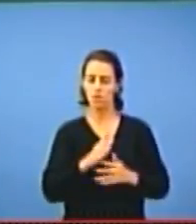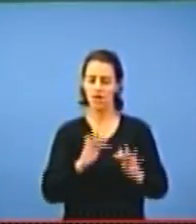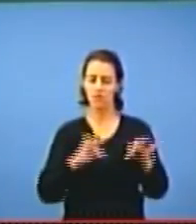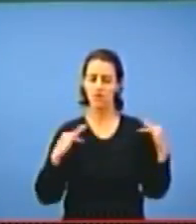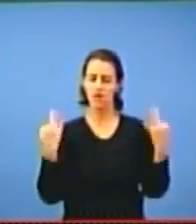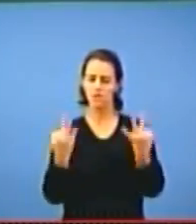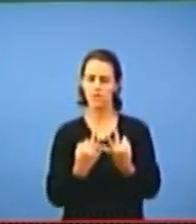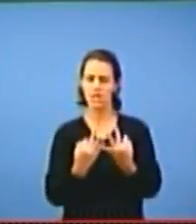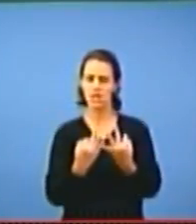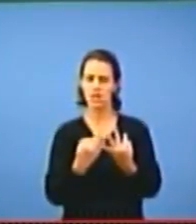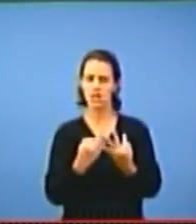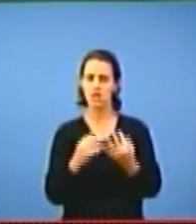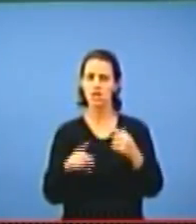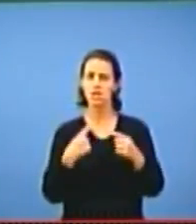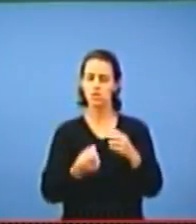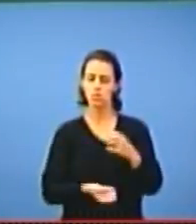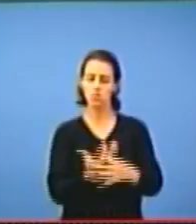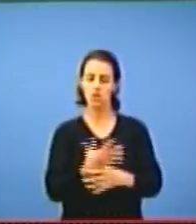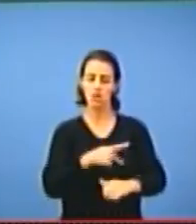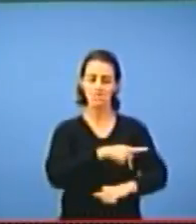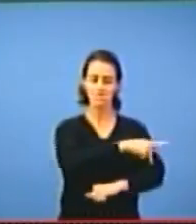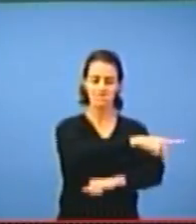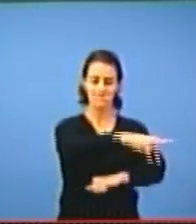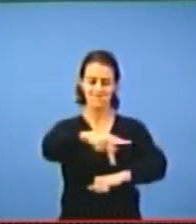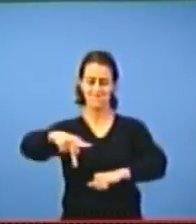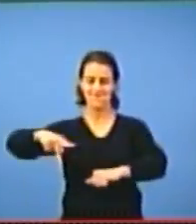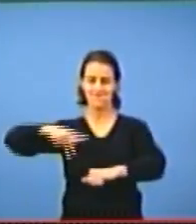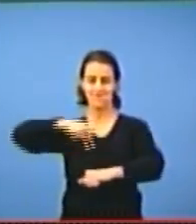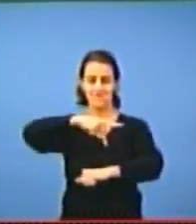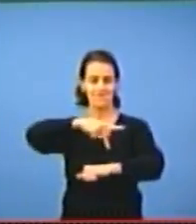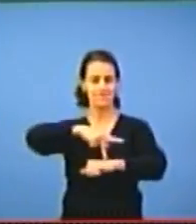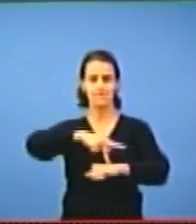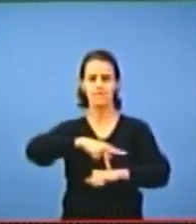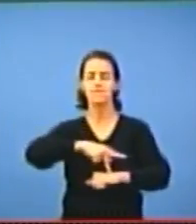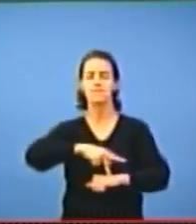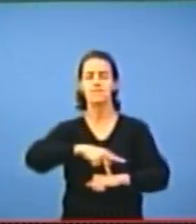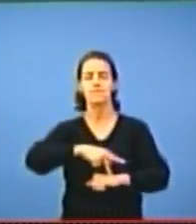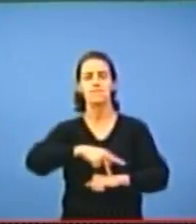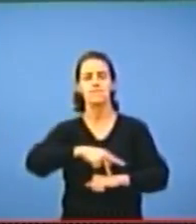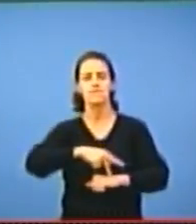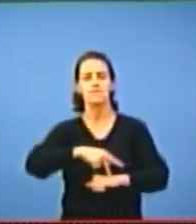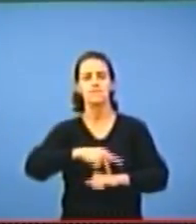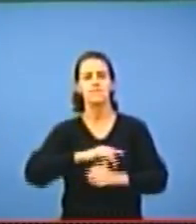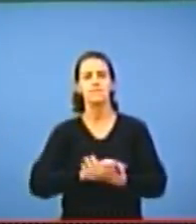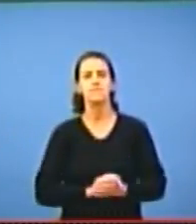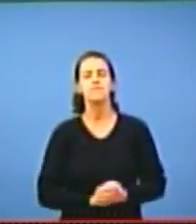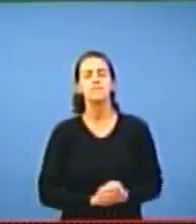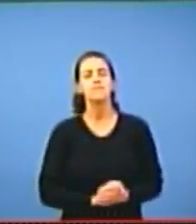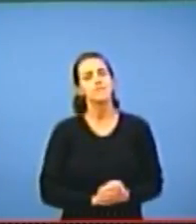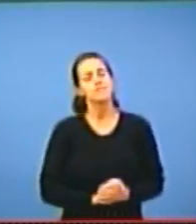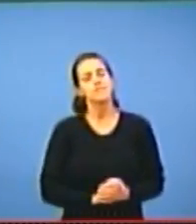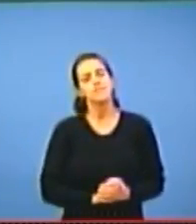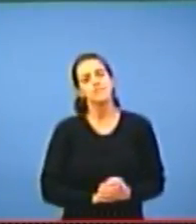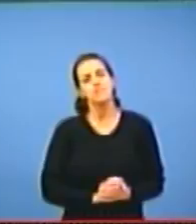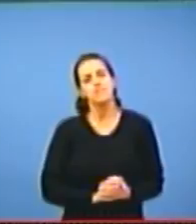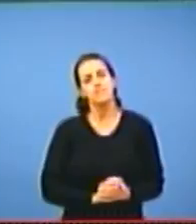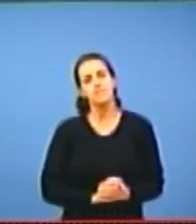fue formada aquí en el inicio. ¿Cuál era la intención del Señor? Mis hermanos, dar a